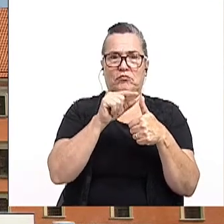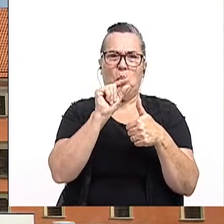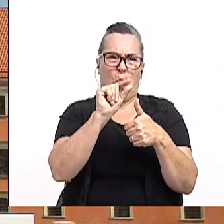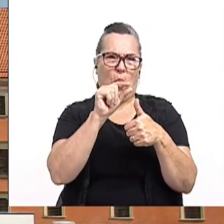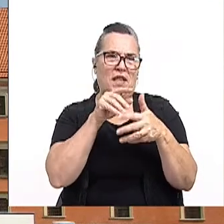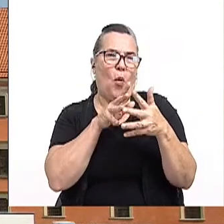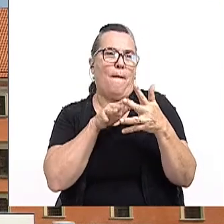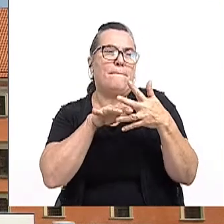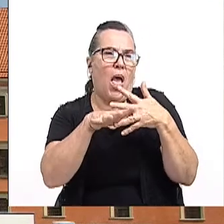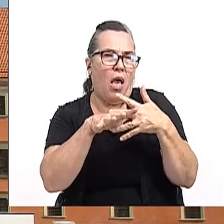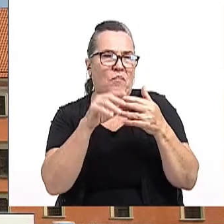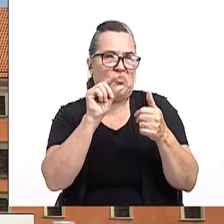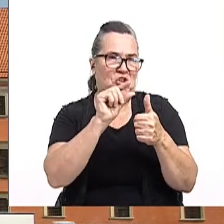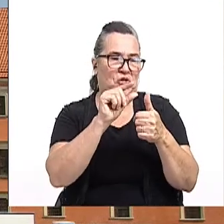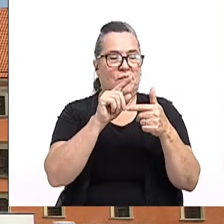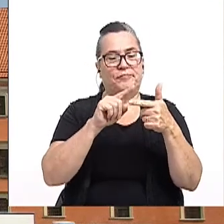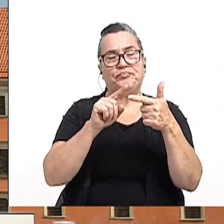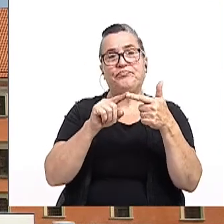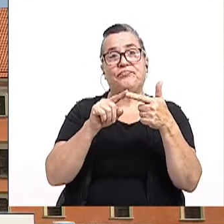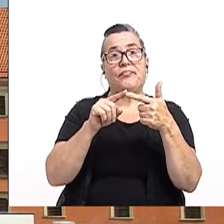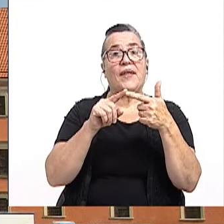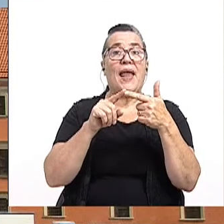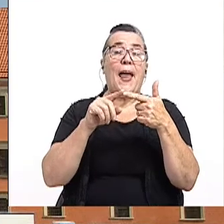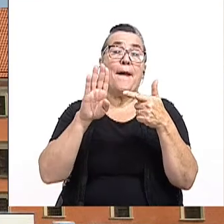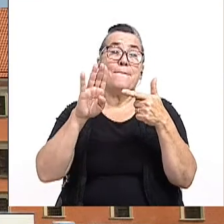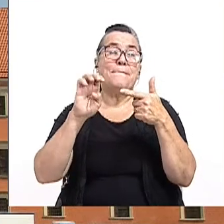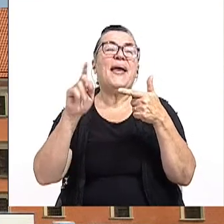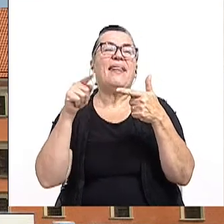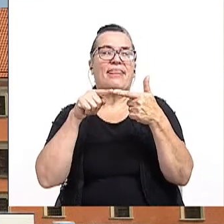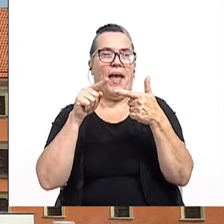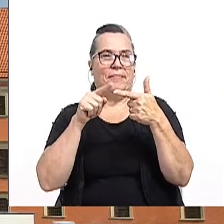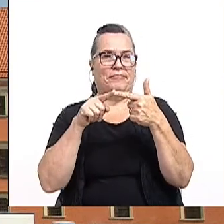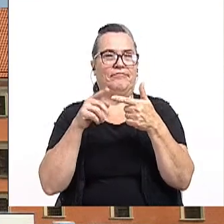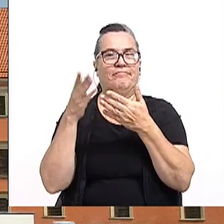vamos a continuar conociendo más sobre los rayos beta.